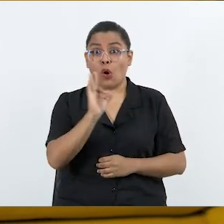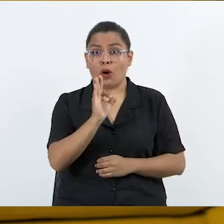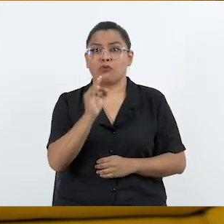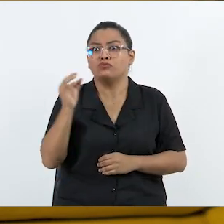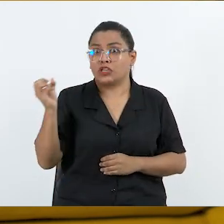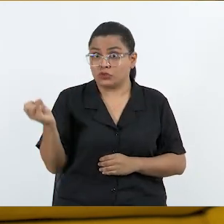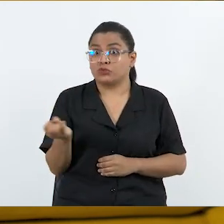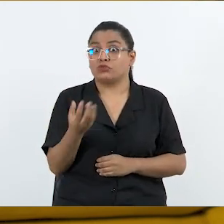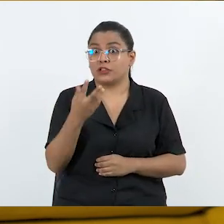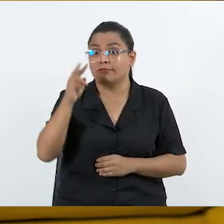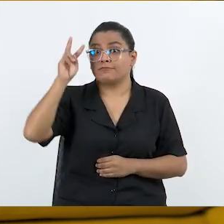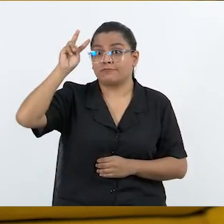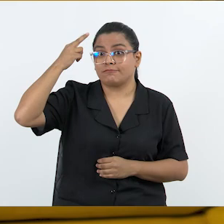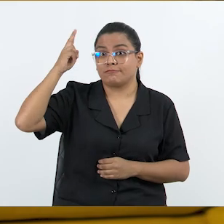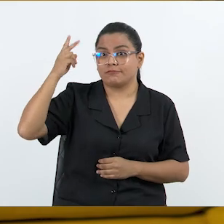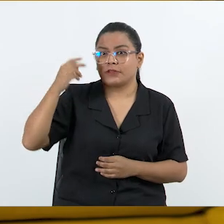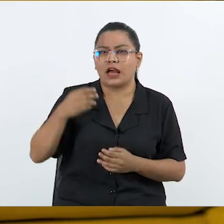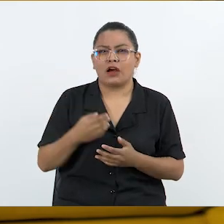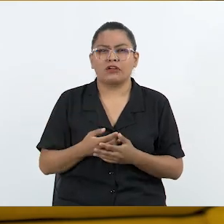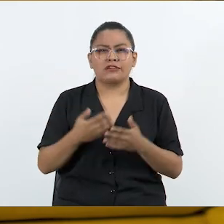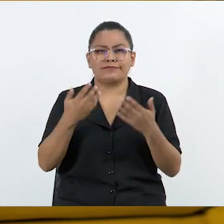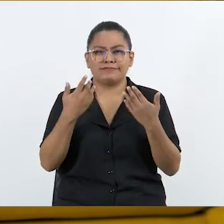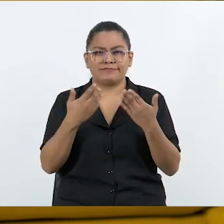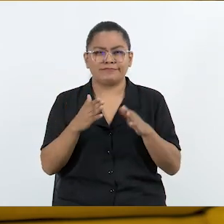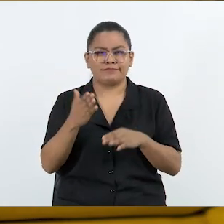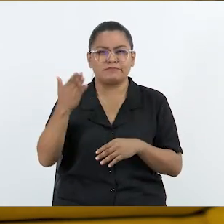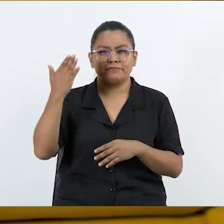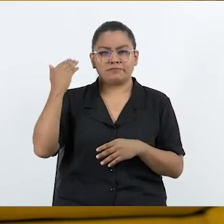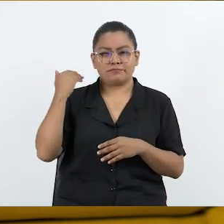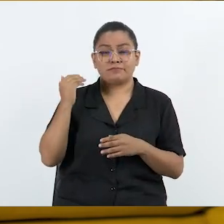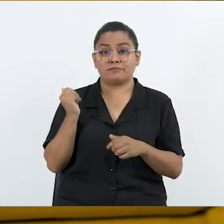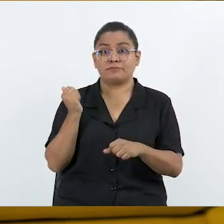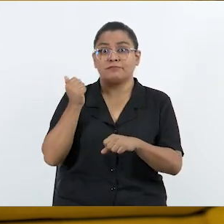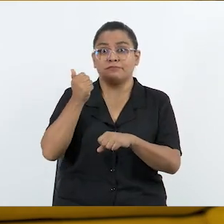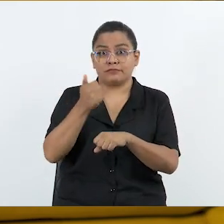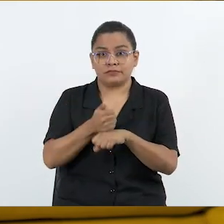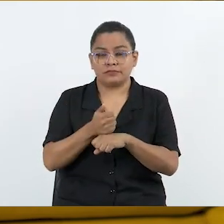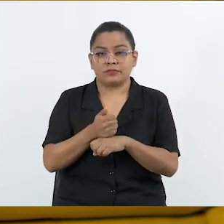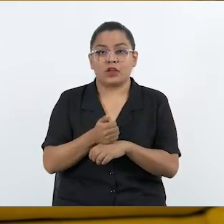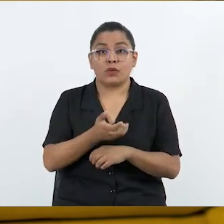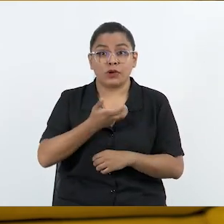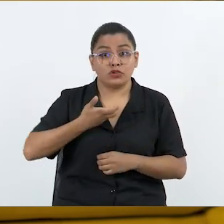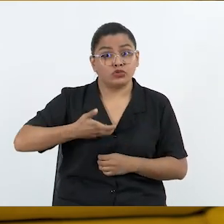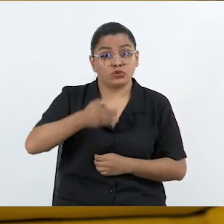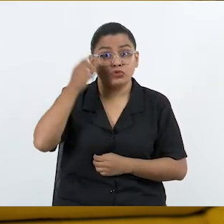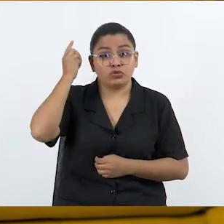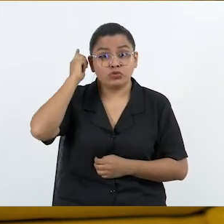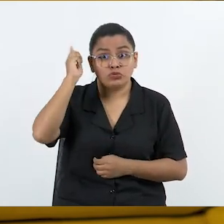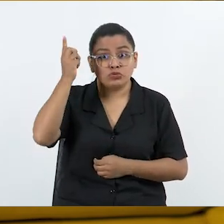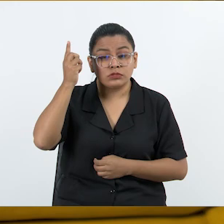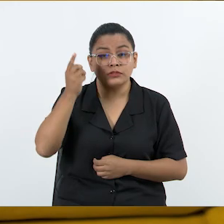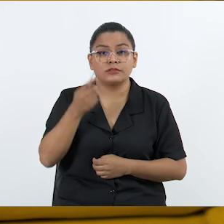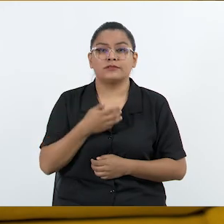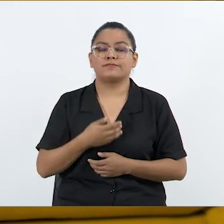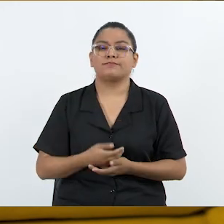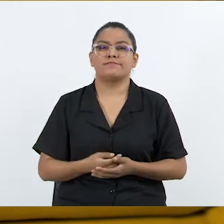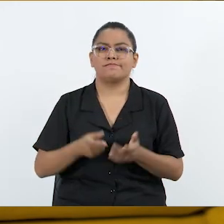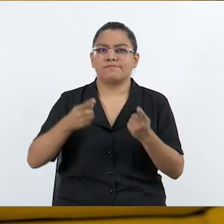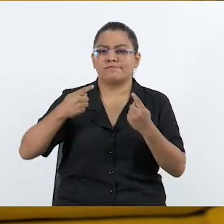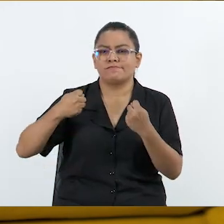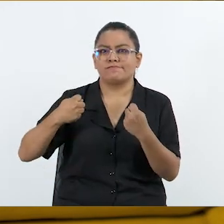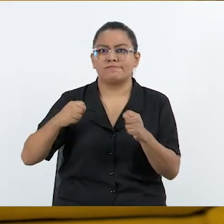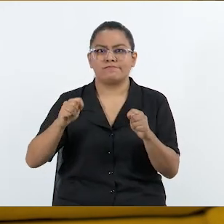mejora será innovadora también, aunque ya existiera un precedente. Como docentes, debemos estar dispuestos